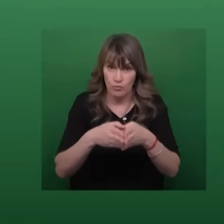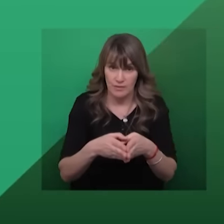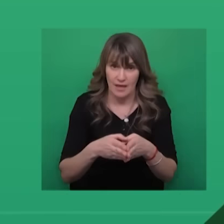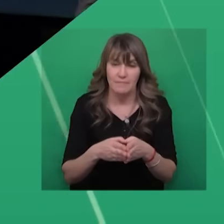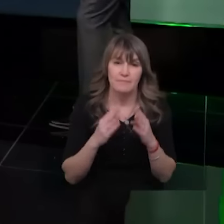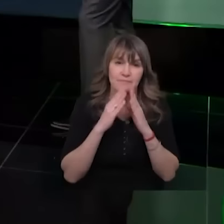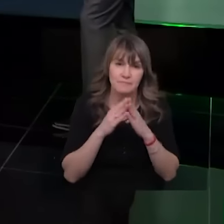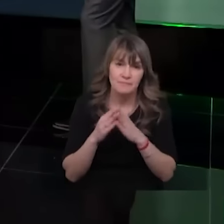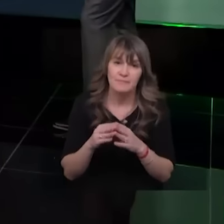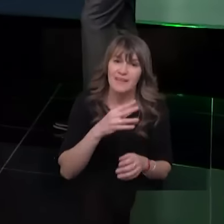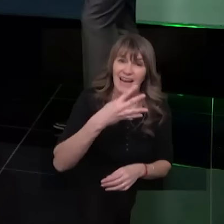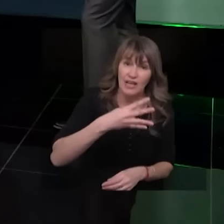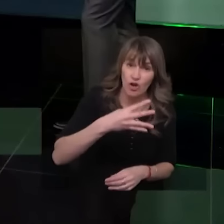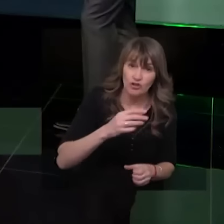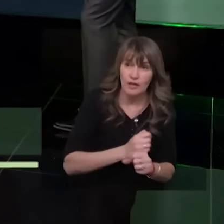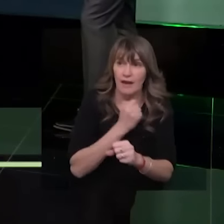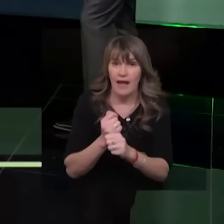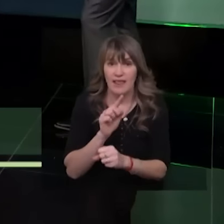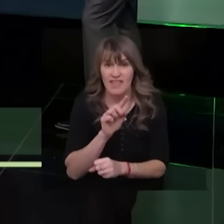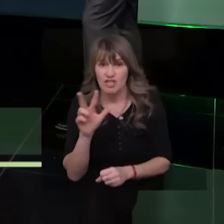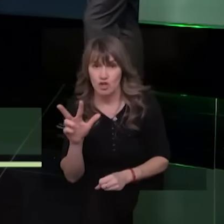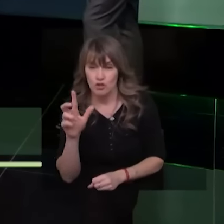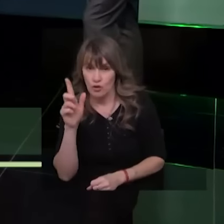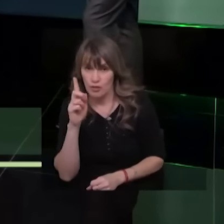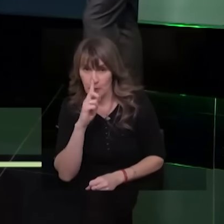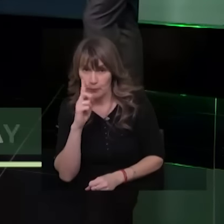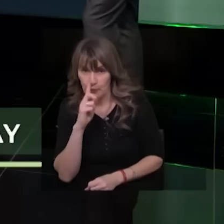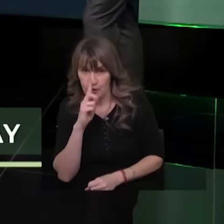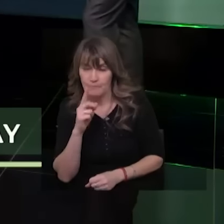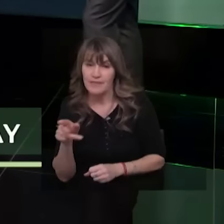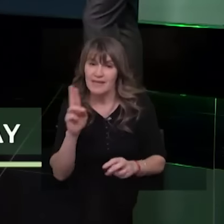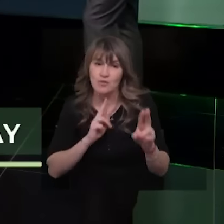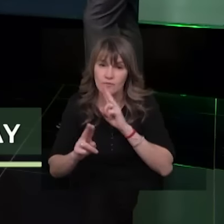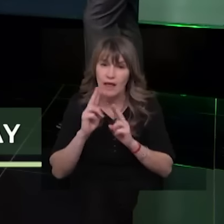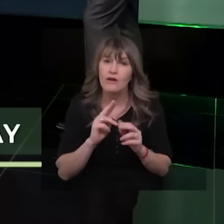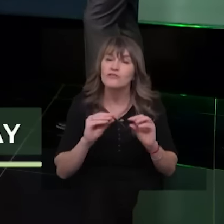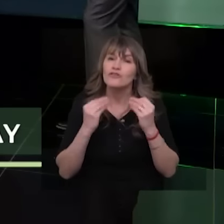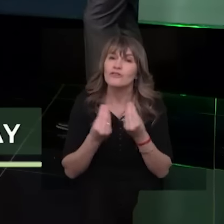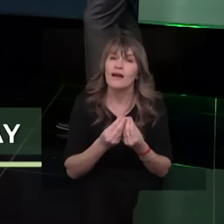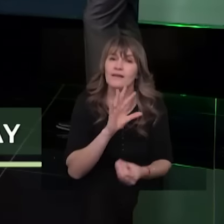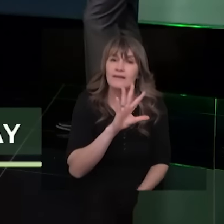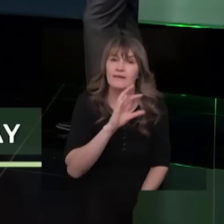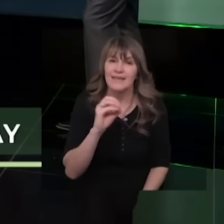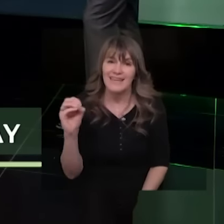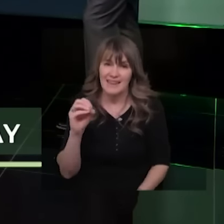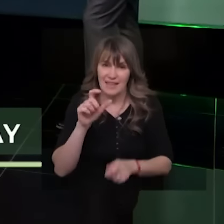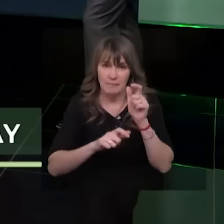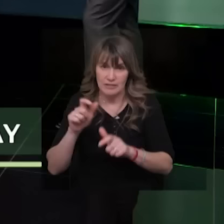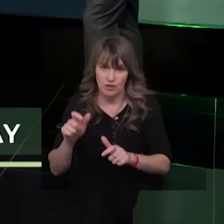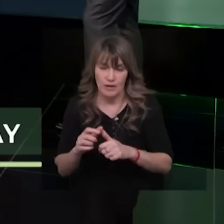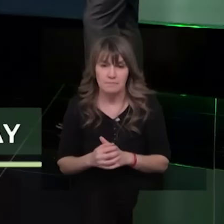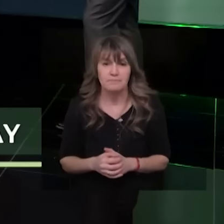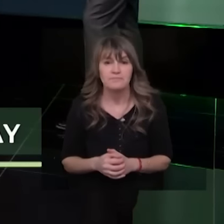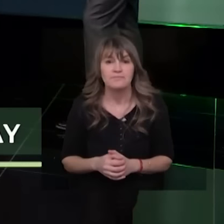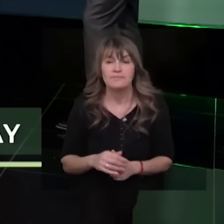que hicimos entre el 14 y el 18 de junio a Villar nuevas el resultado de esta encuesta a 500 personas que integran el panel de la ucina en primer